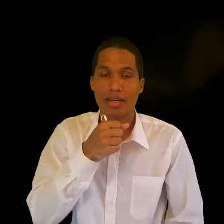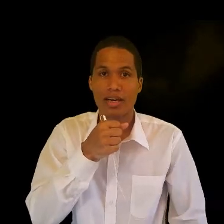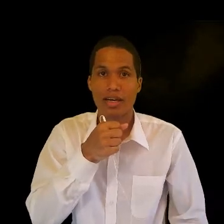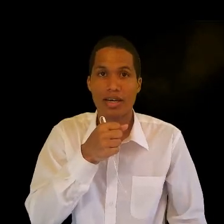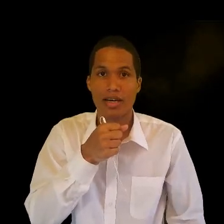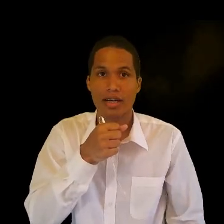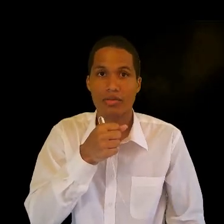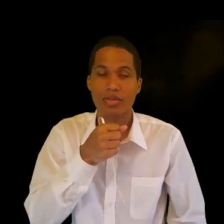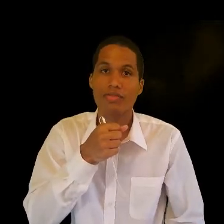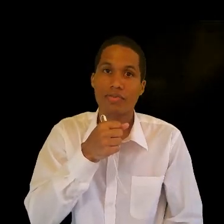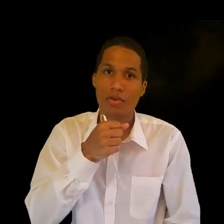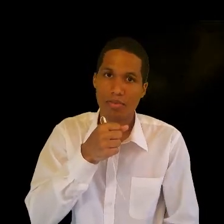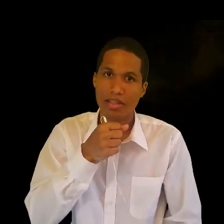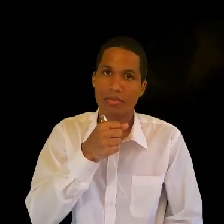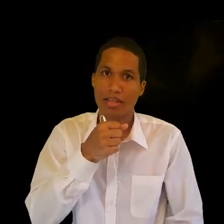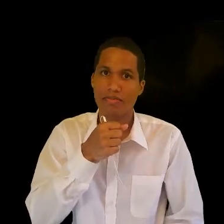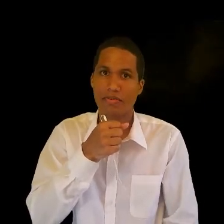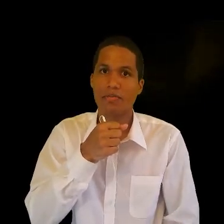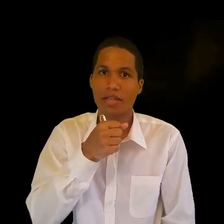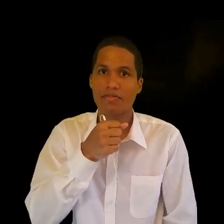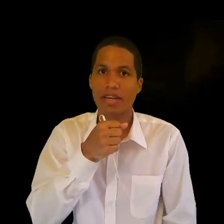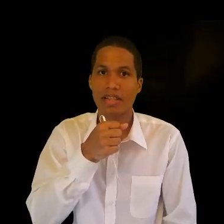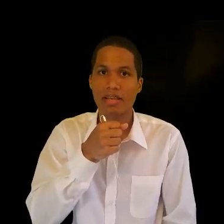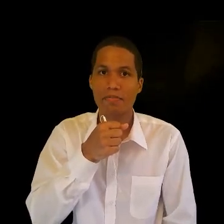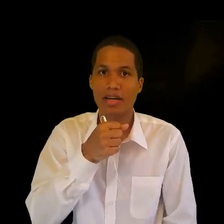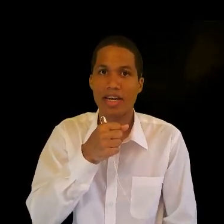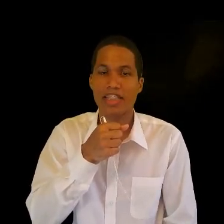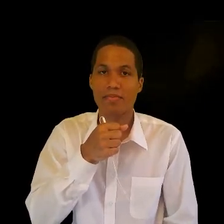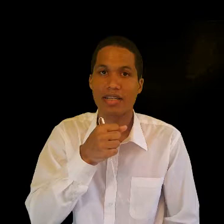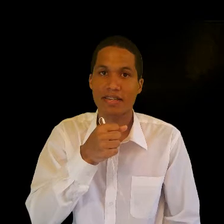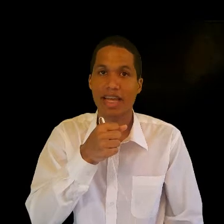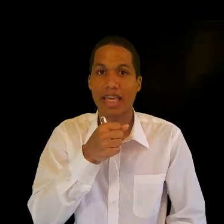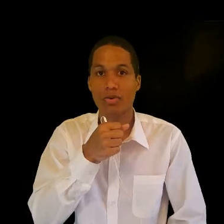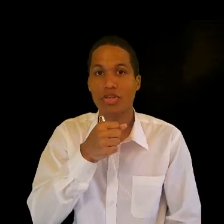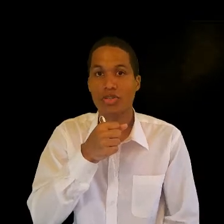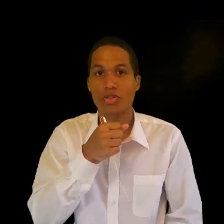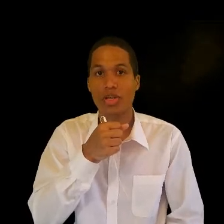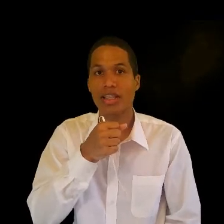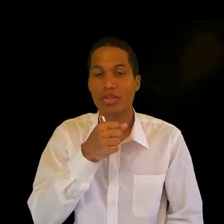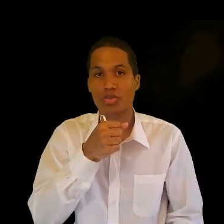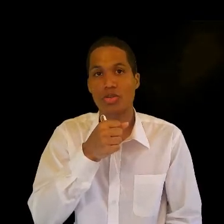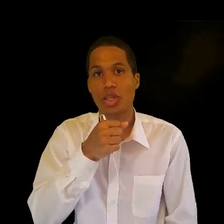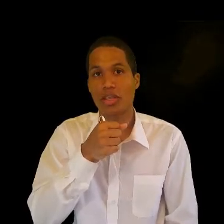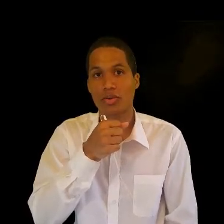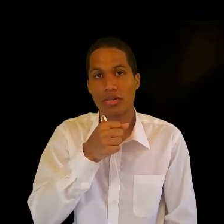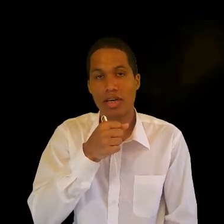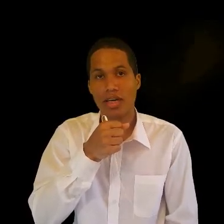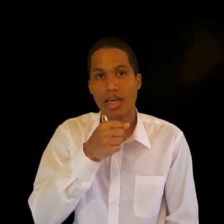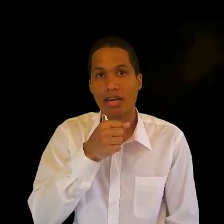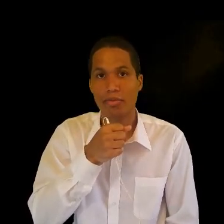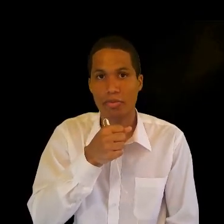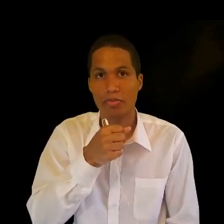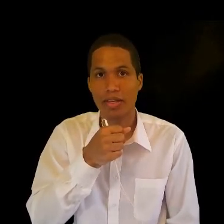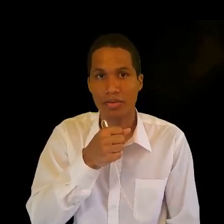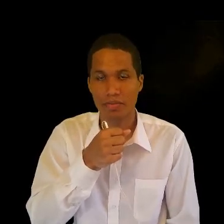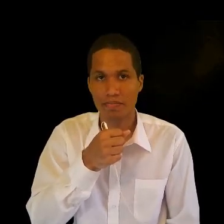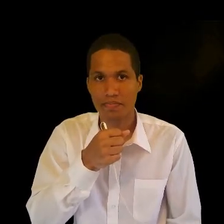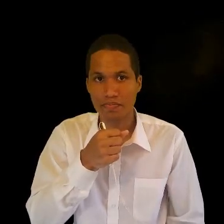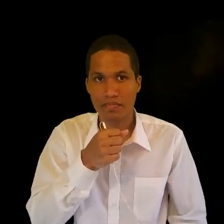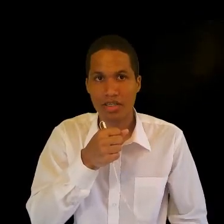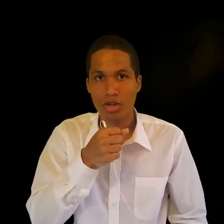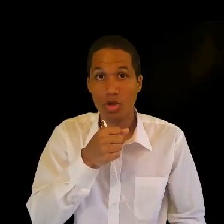sobre unas formas diferentes para expresar que dos acciones están sucediendo en el mismo